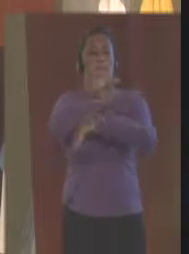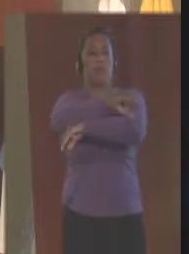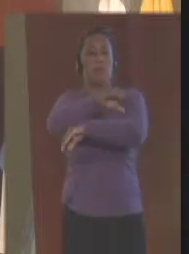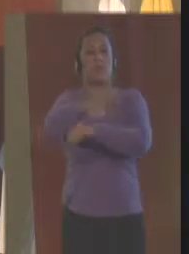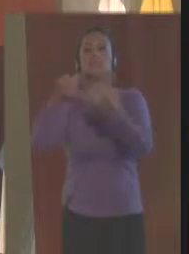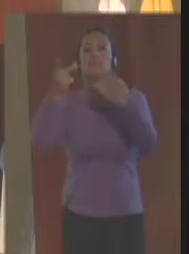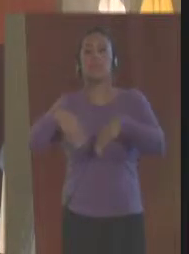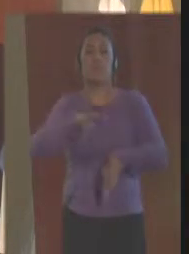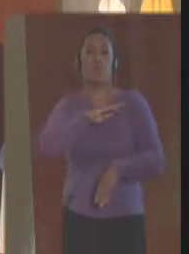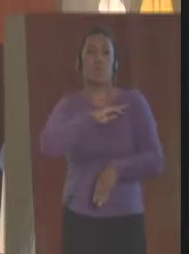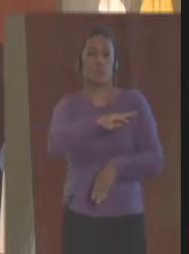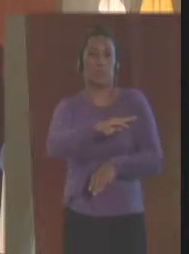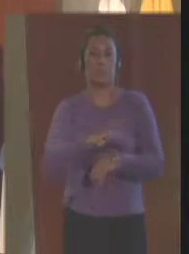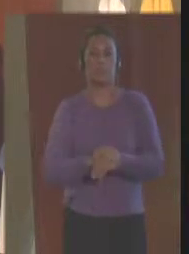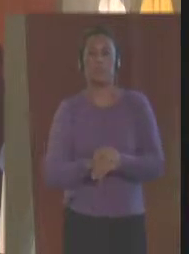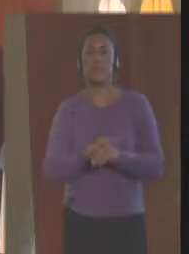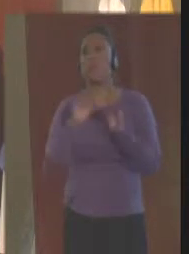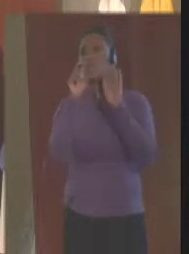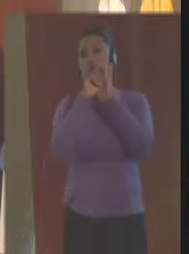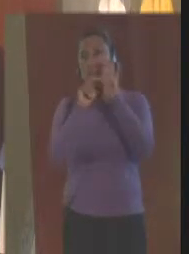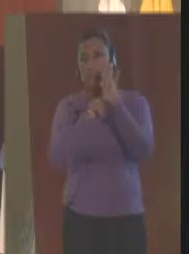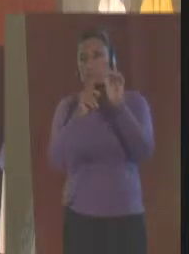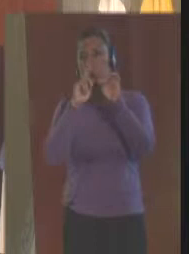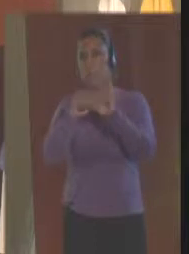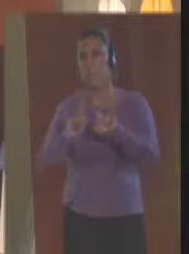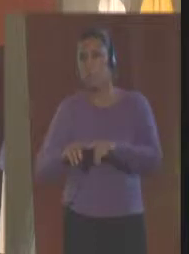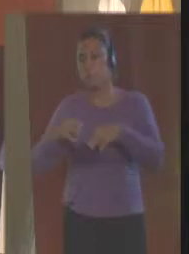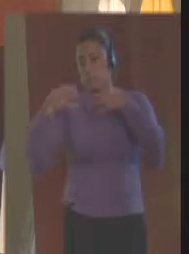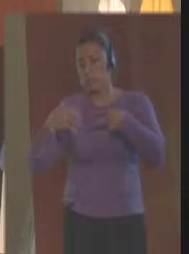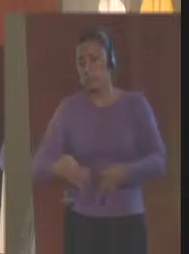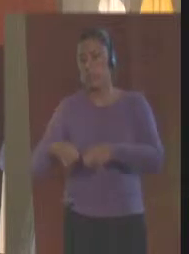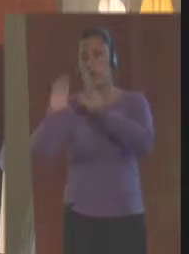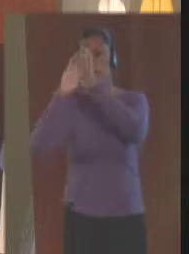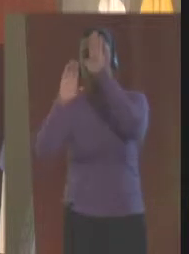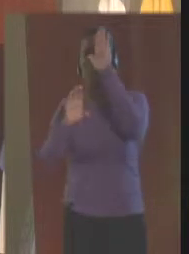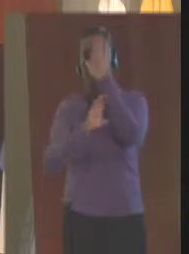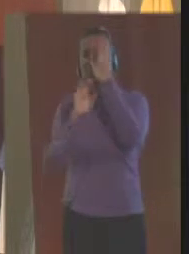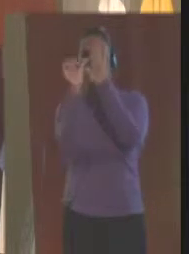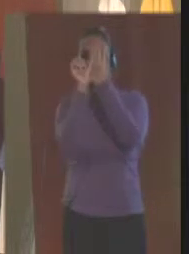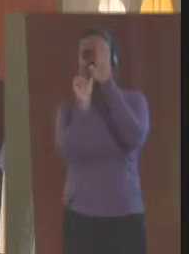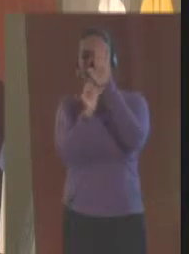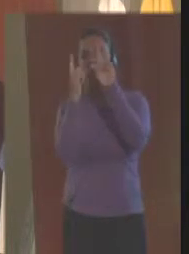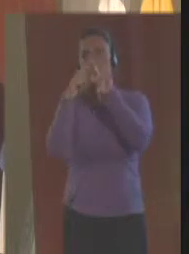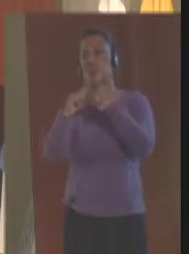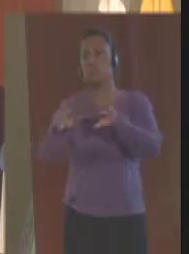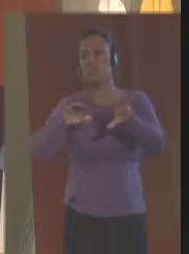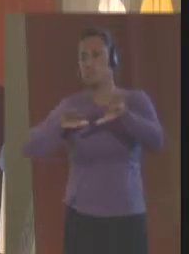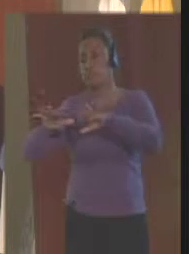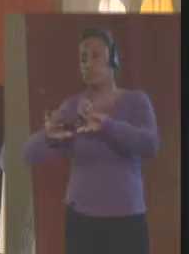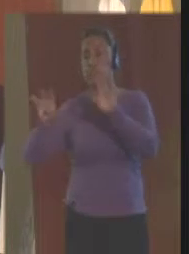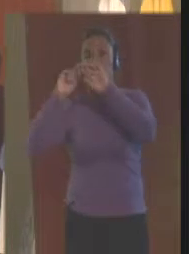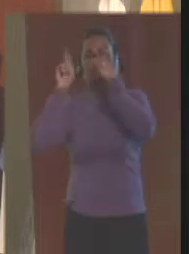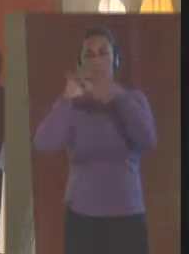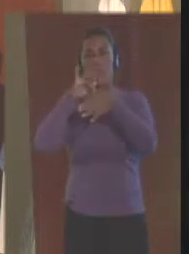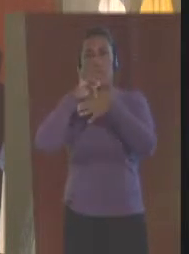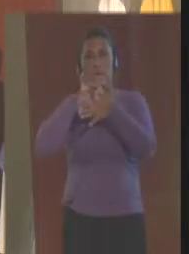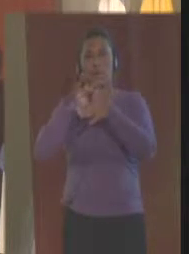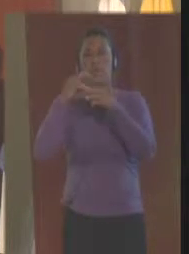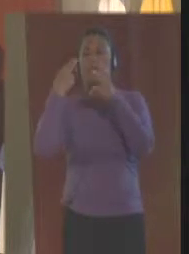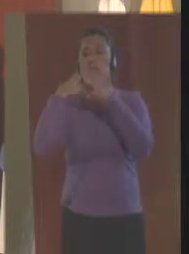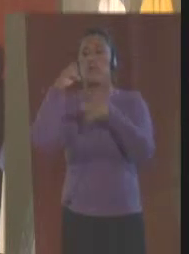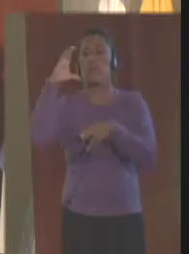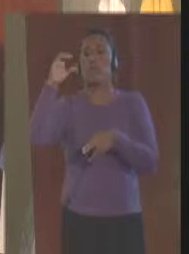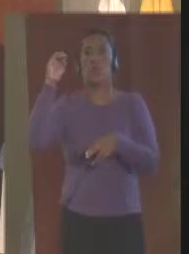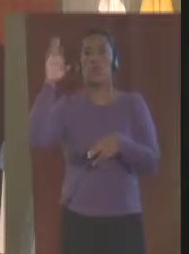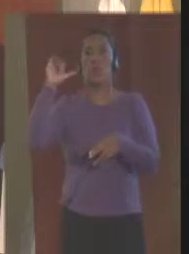gobiernos locales. Tenemos normas, obviamente, de carácter constitucional, los artículos que hacen referencia a la gestión de riesgos, el COTAD, que